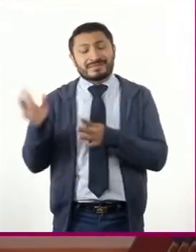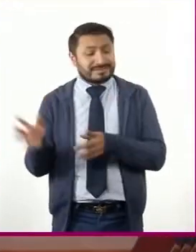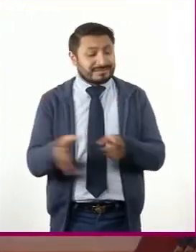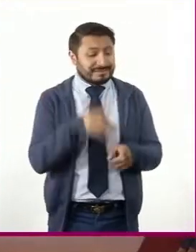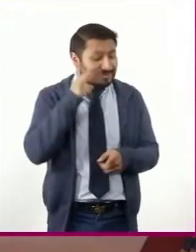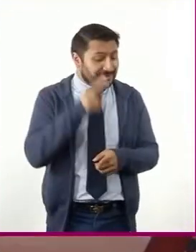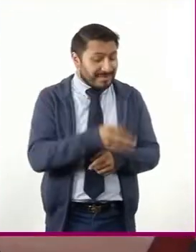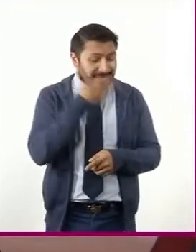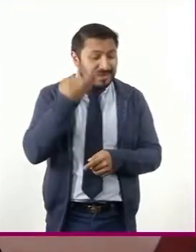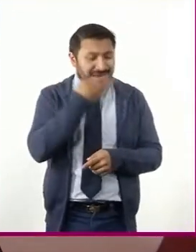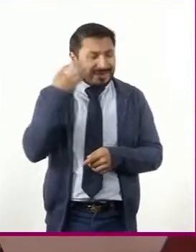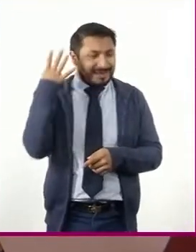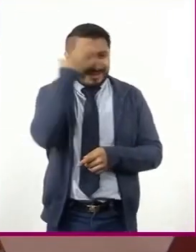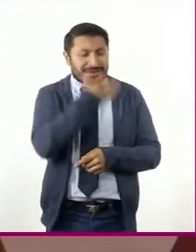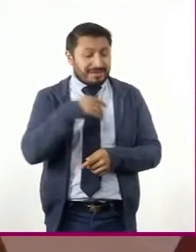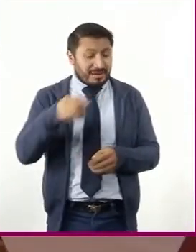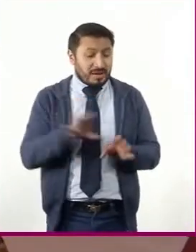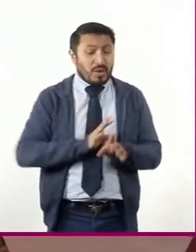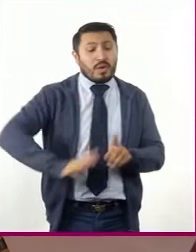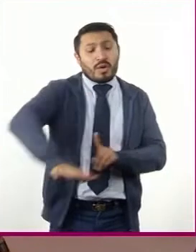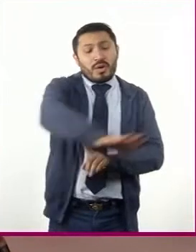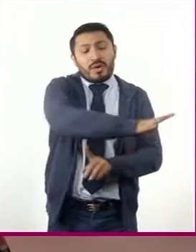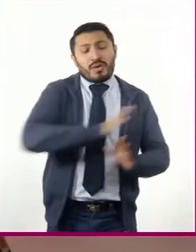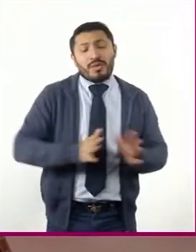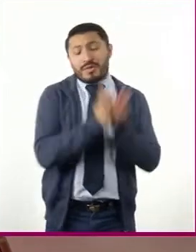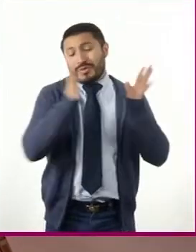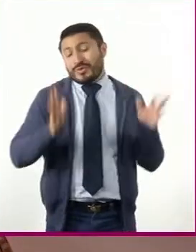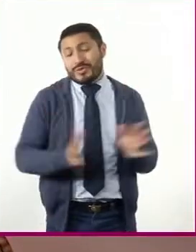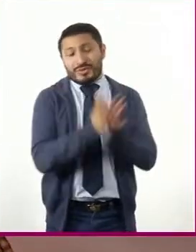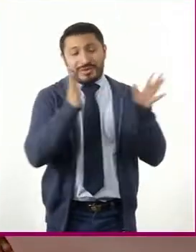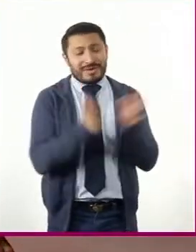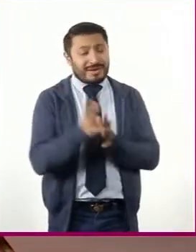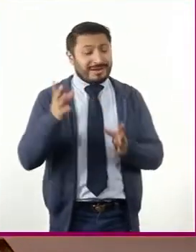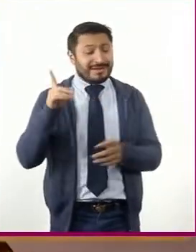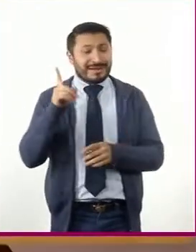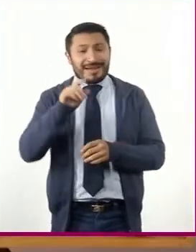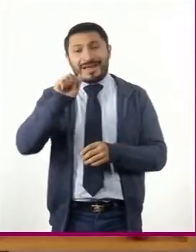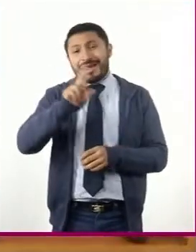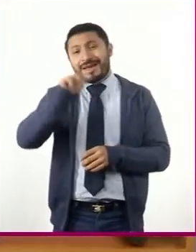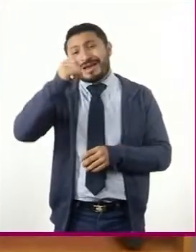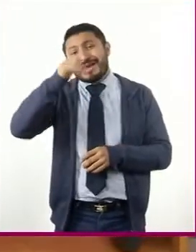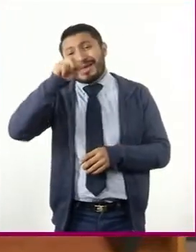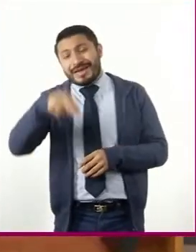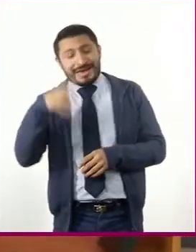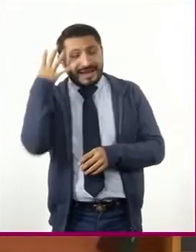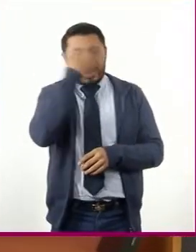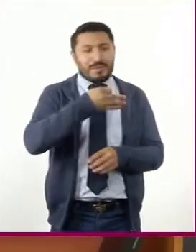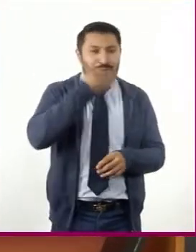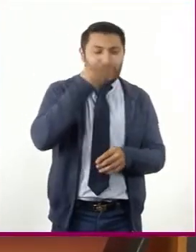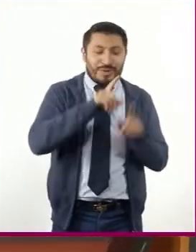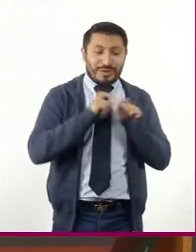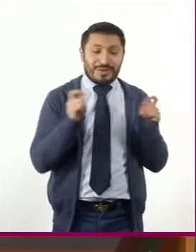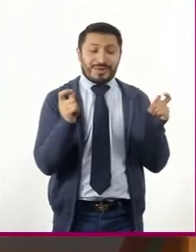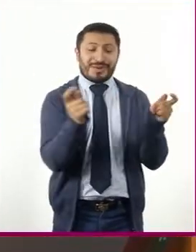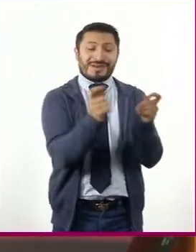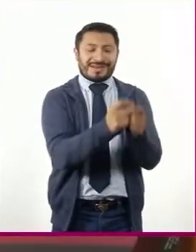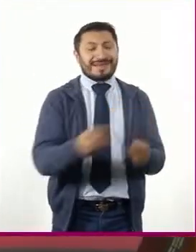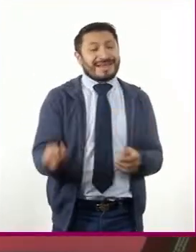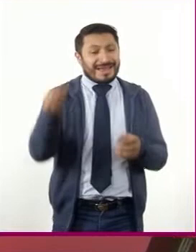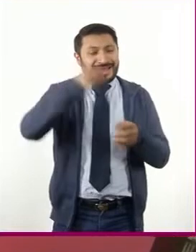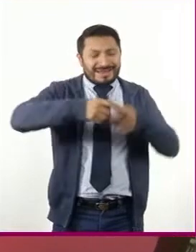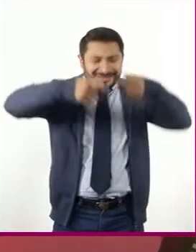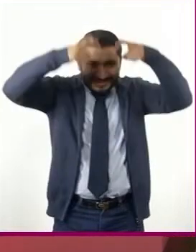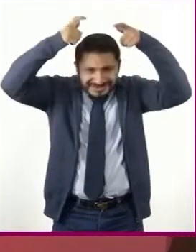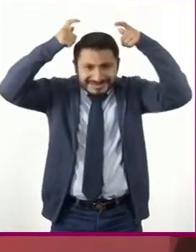jazmines de que la fuente estaba rodeada, mezclándolos con arrayán, hice una hermosa guirnalda y poniéndola sobre